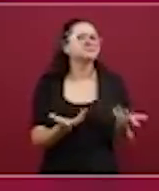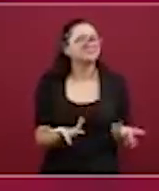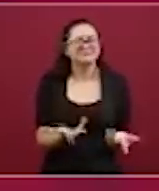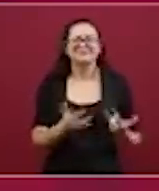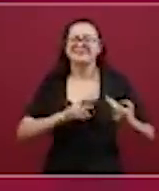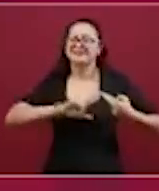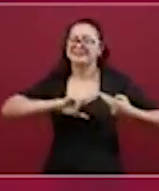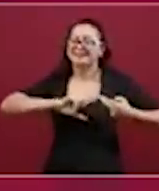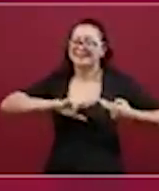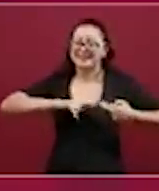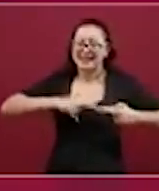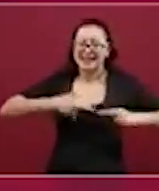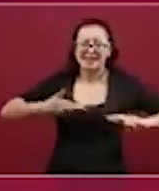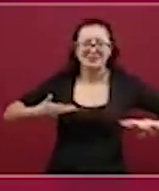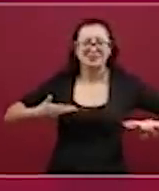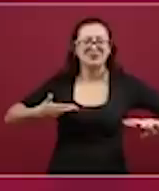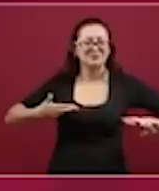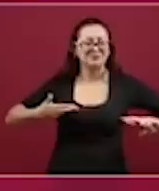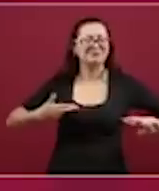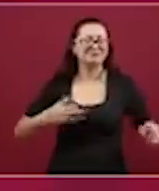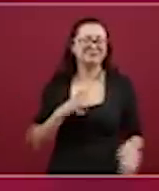relación